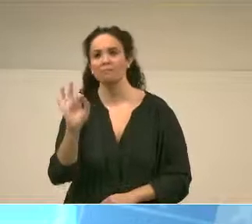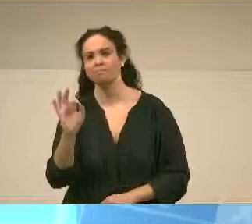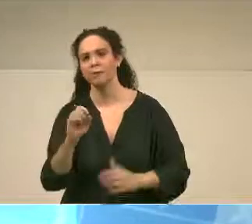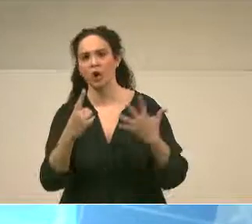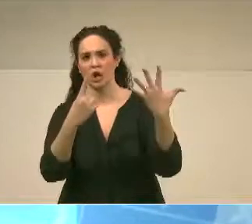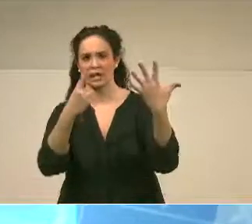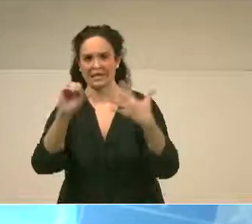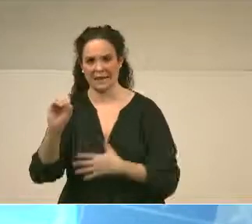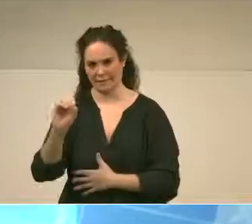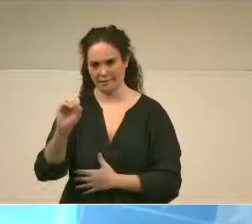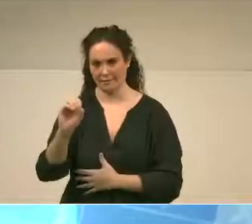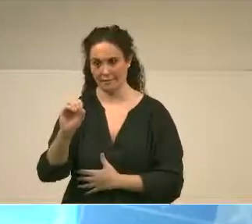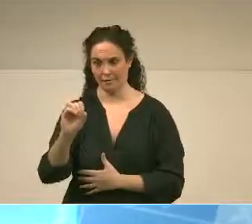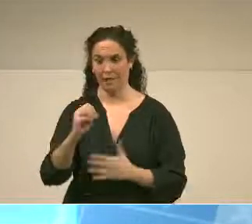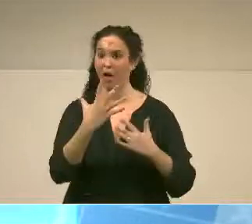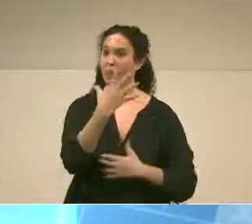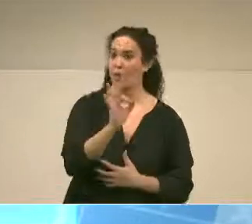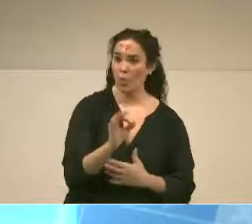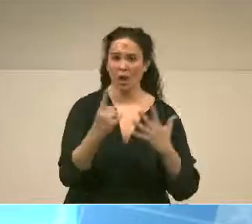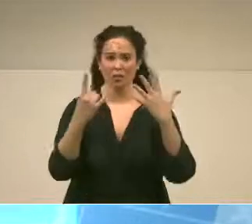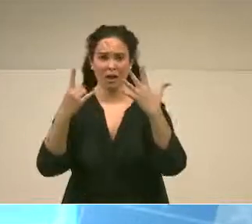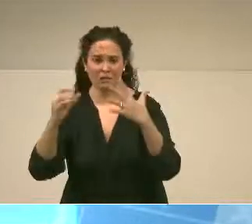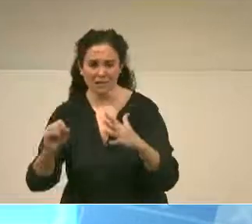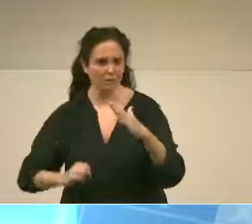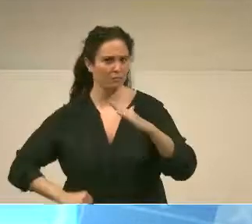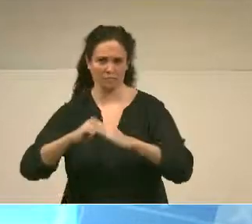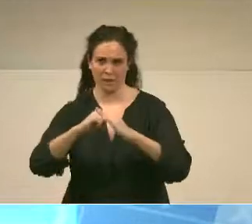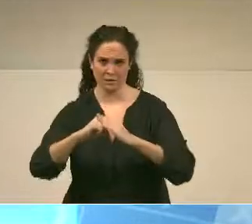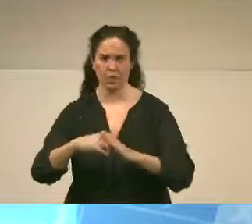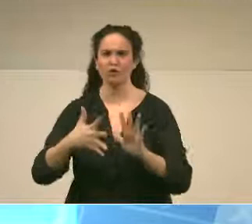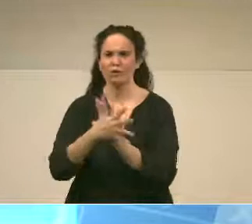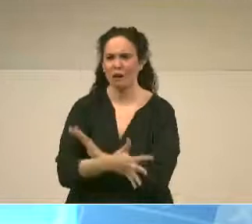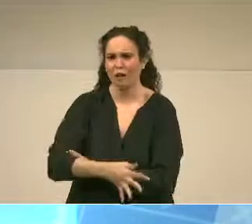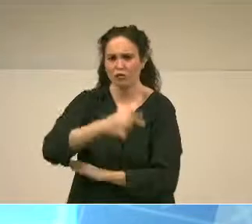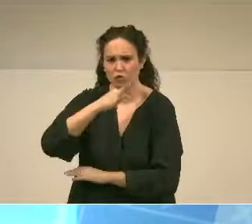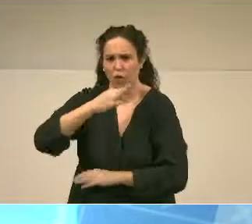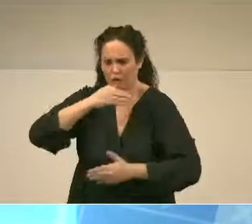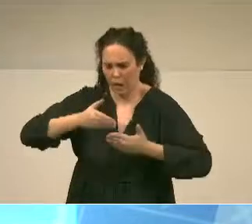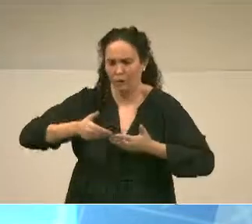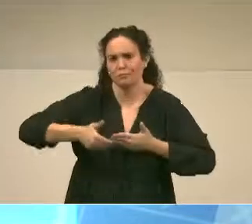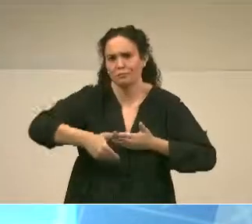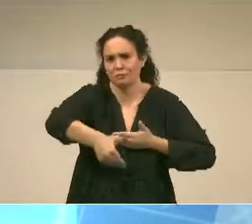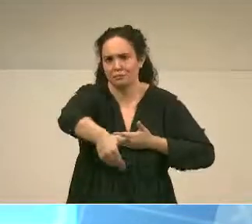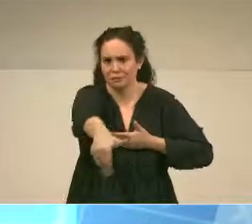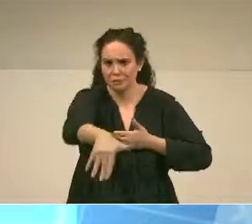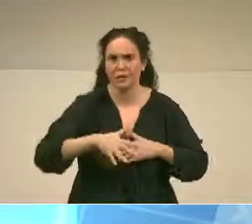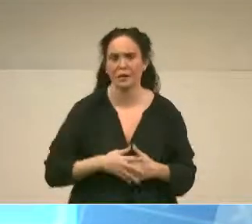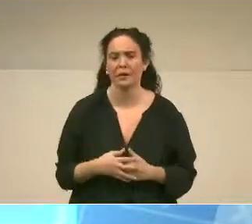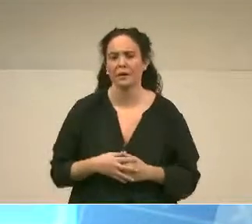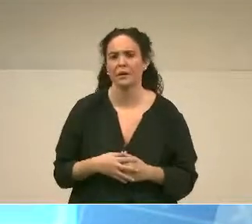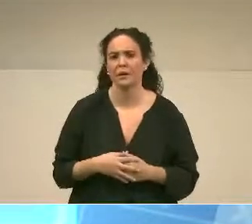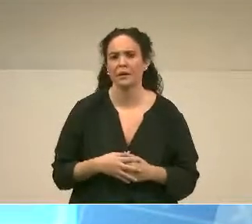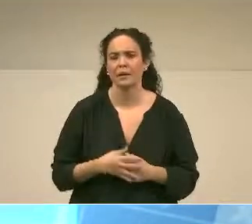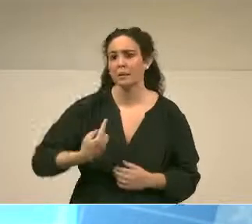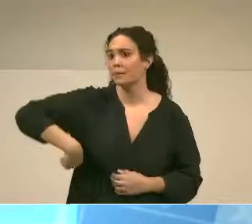14 días, a esas incidencias acumuladas. Por lo tanto, nos queda todavía mucho camino por delante. Creemos que